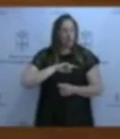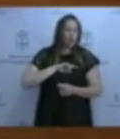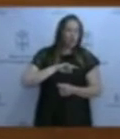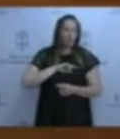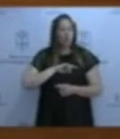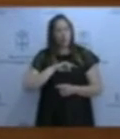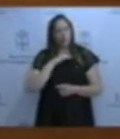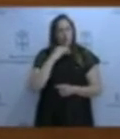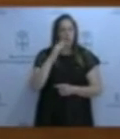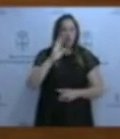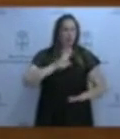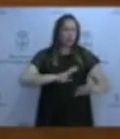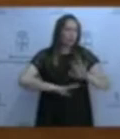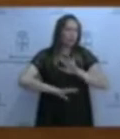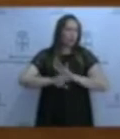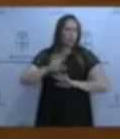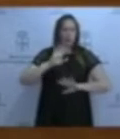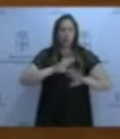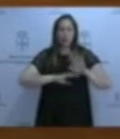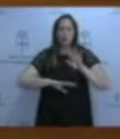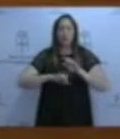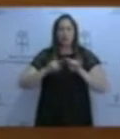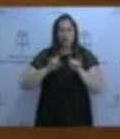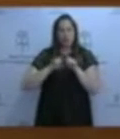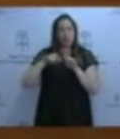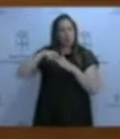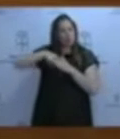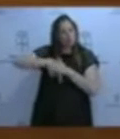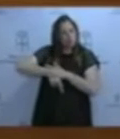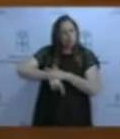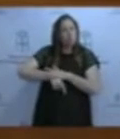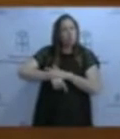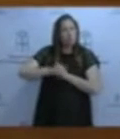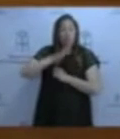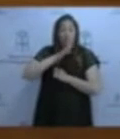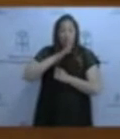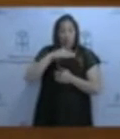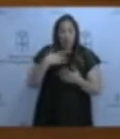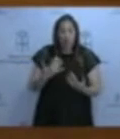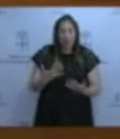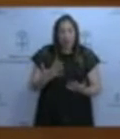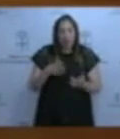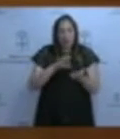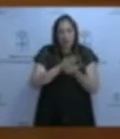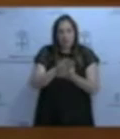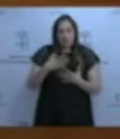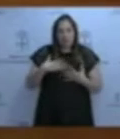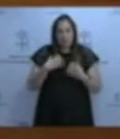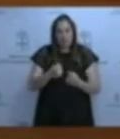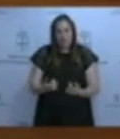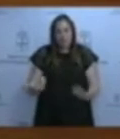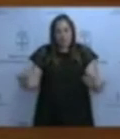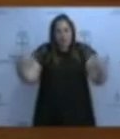complicado, ante un problema complexo de gran trascendencia, como ya el desborde que sufrimos nos servicios sanitarios, el